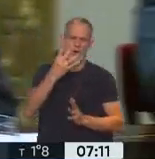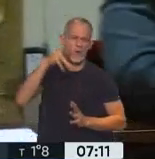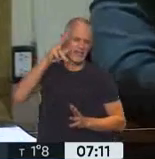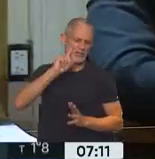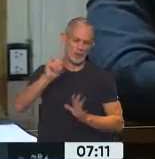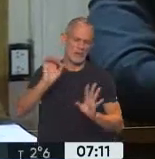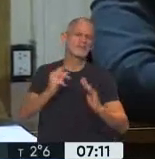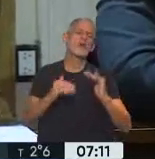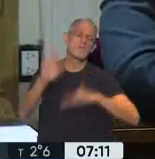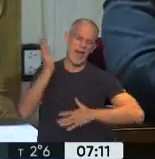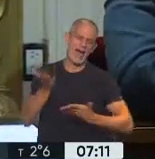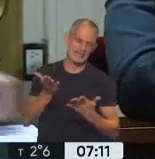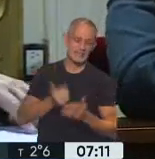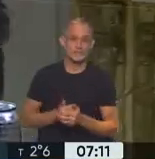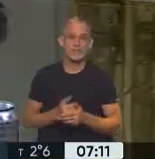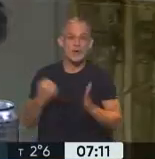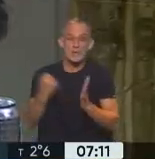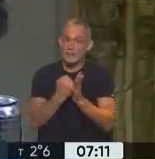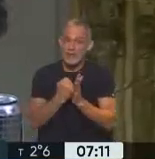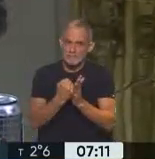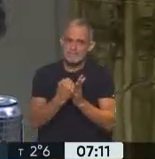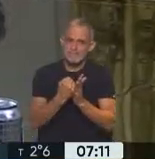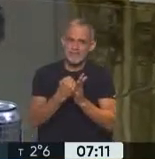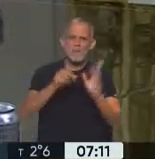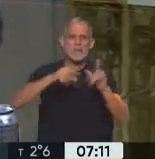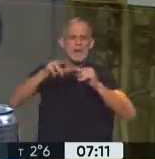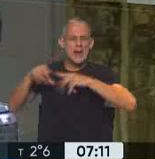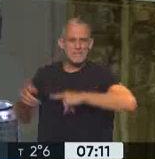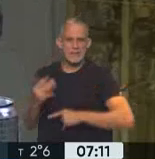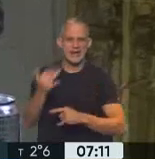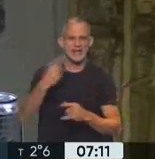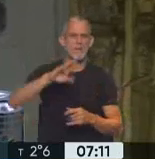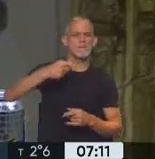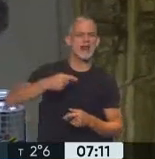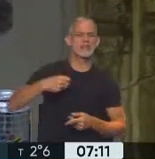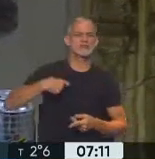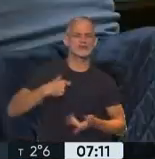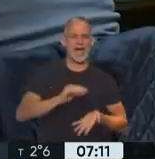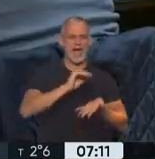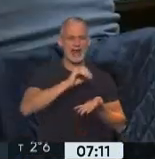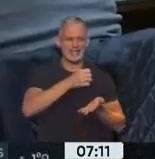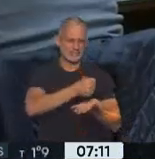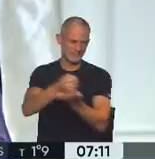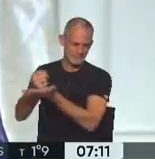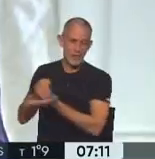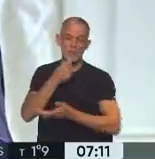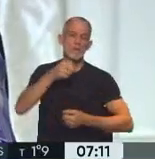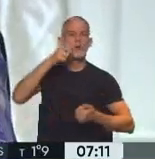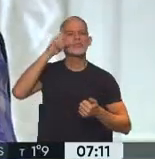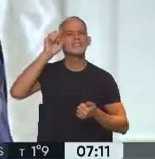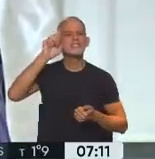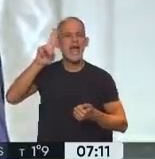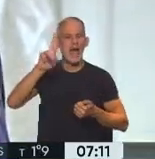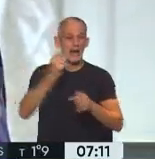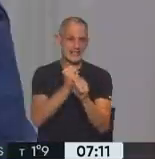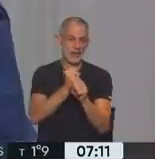48.000 pesos, es mayor. Es más, pero el impacto directo es en otros planes, por ejemplo. El impacto es en los planes sociales, muchos planes, por ejemplo, el potenciar trabajo,